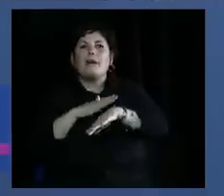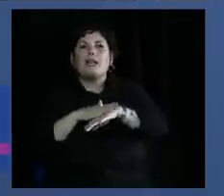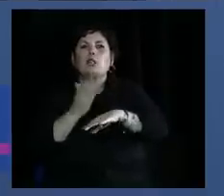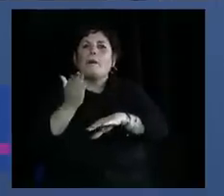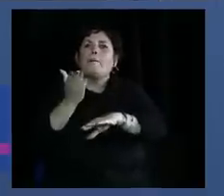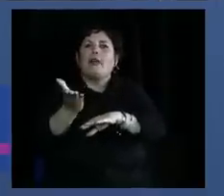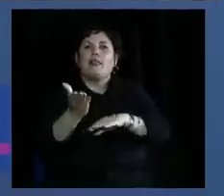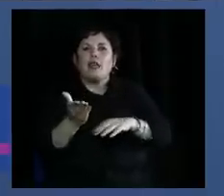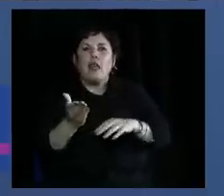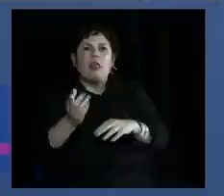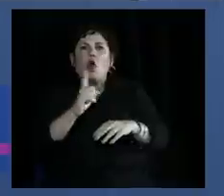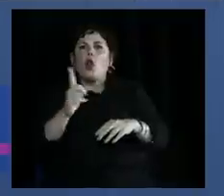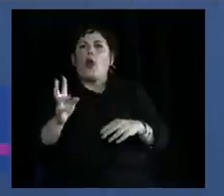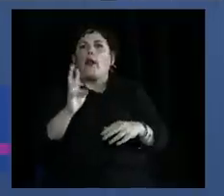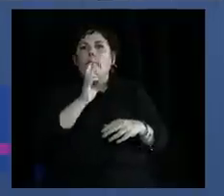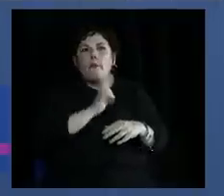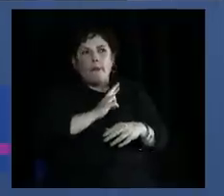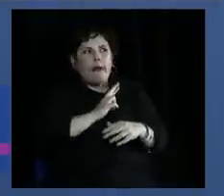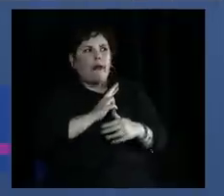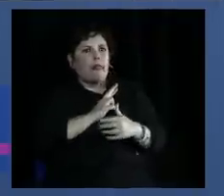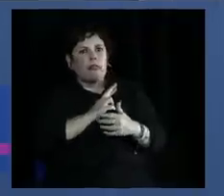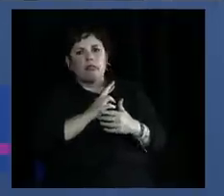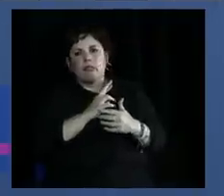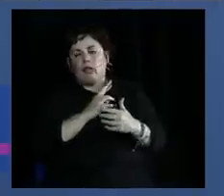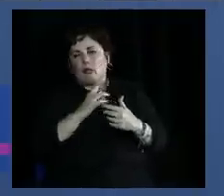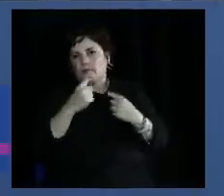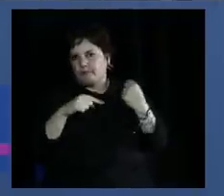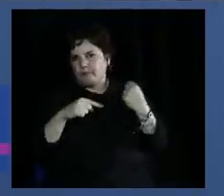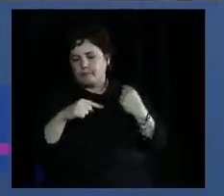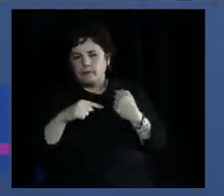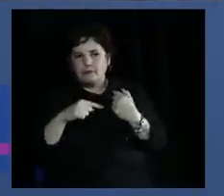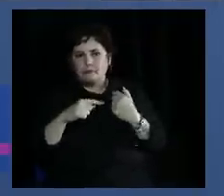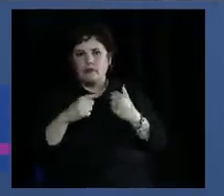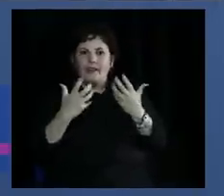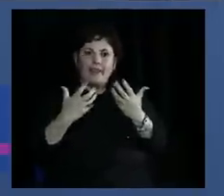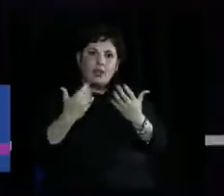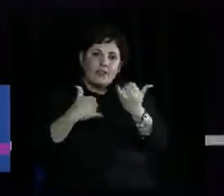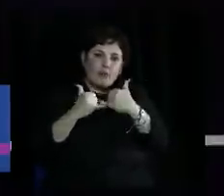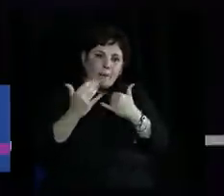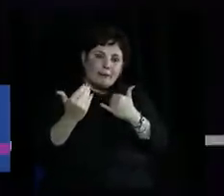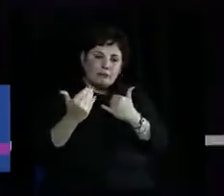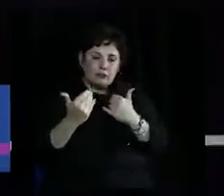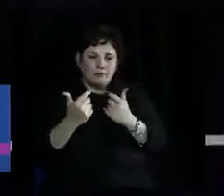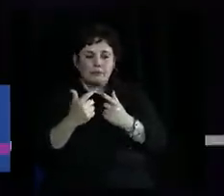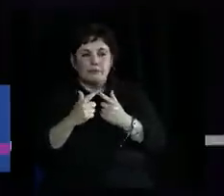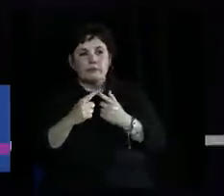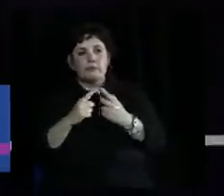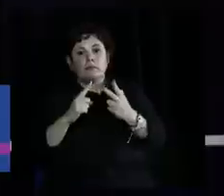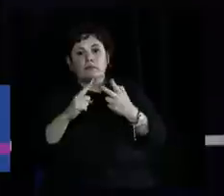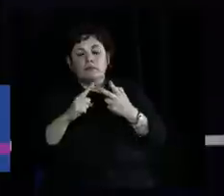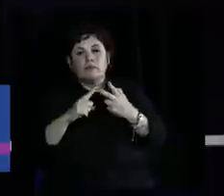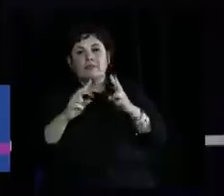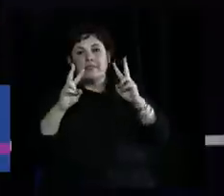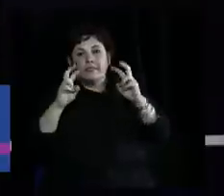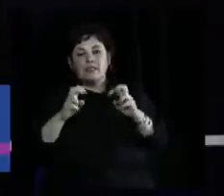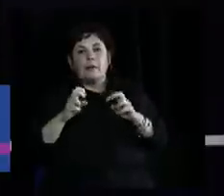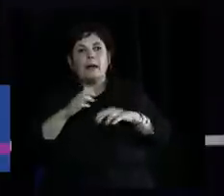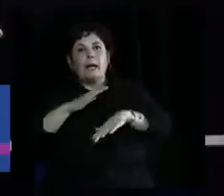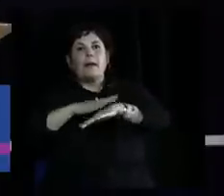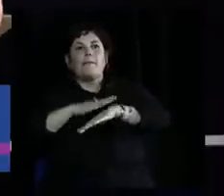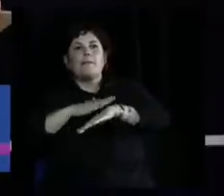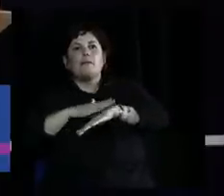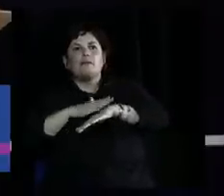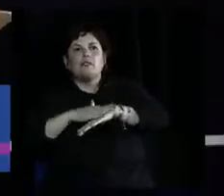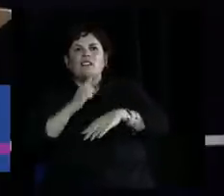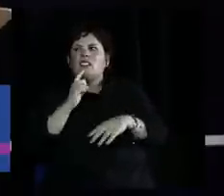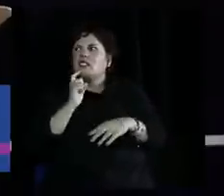pedido y que no se contestó efectivamente ese pedido como se debía. Y si vemos ahora el tema de los responsables, de